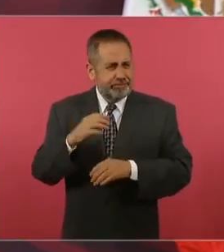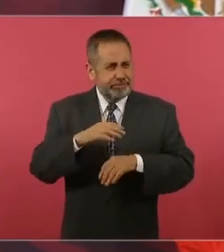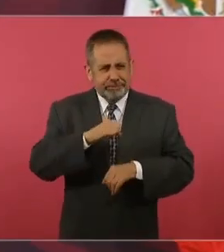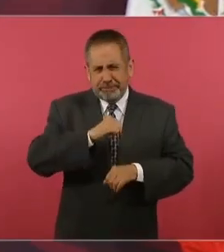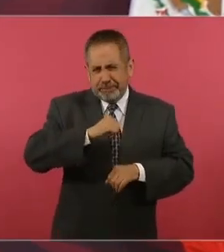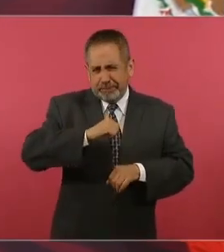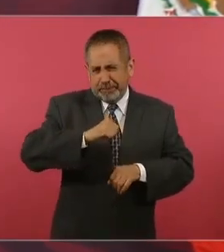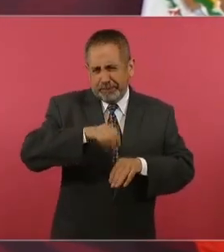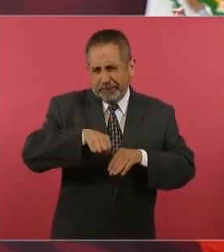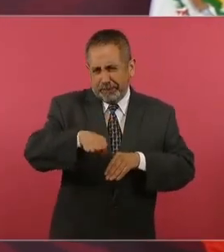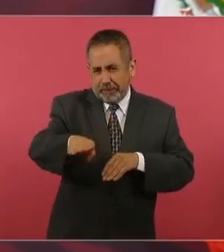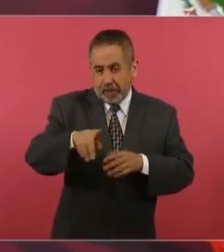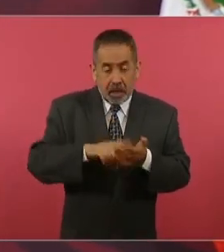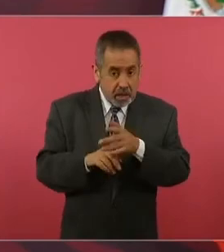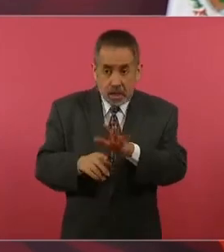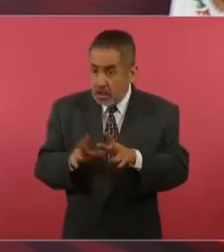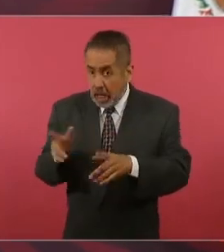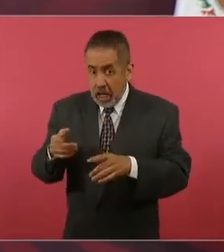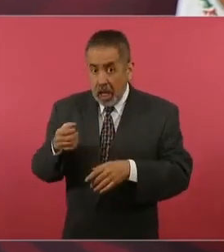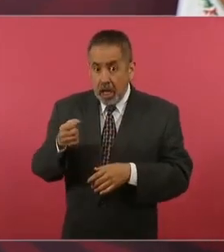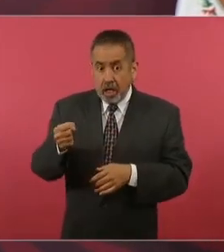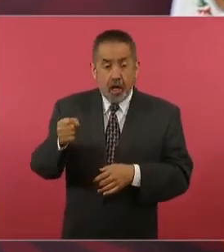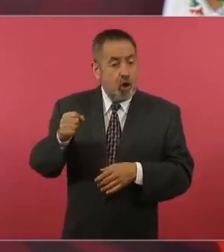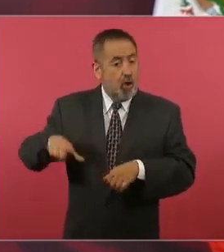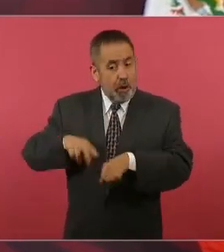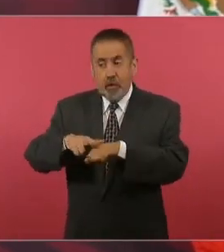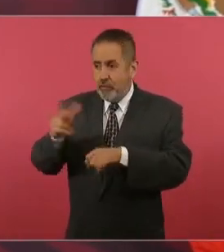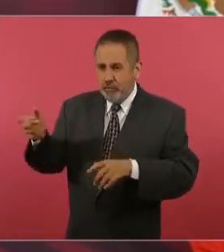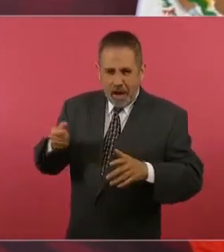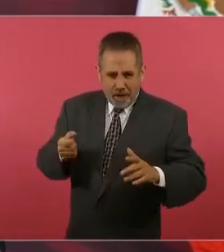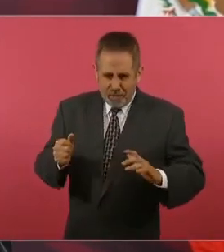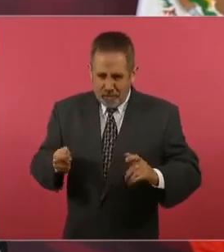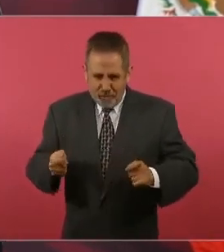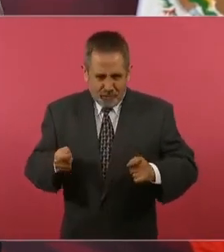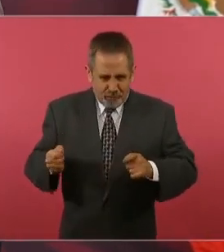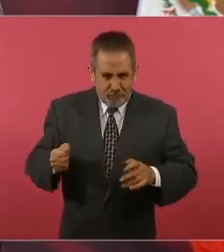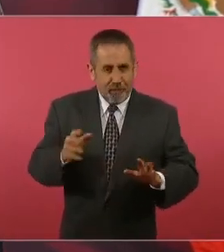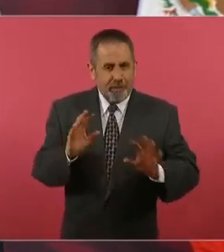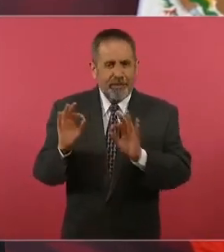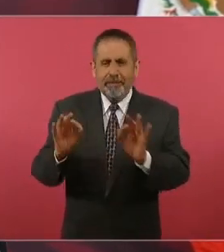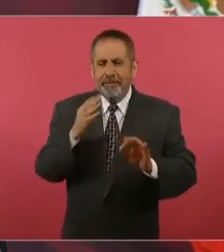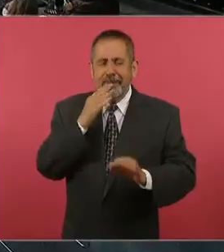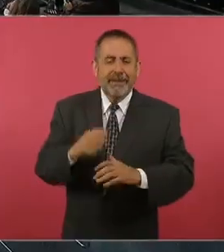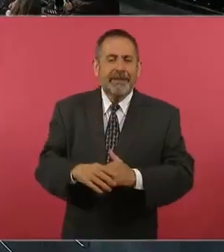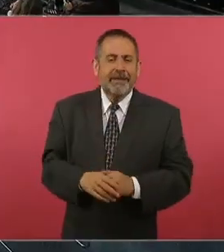por hora. Ah, ya lo condujo el gobernador, probándolo.